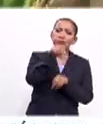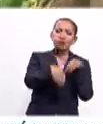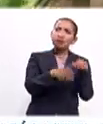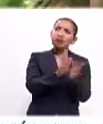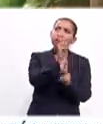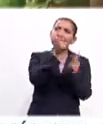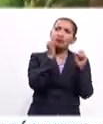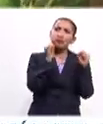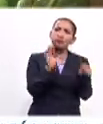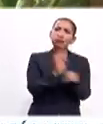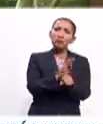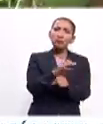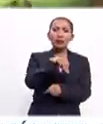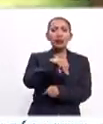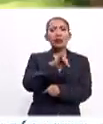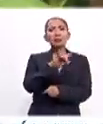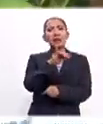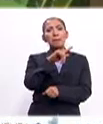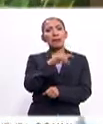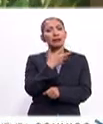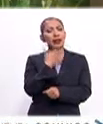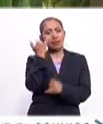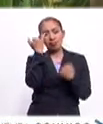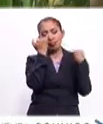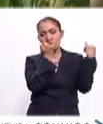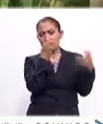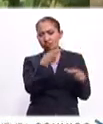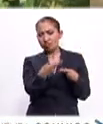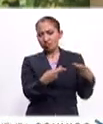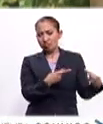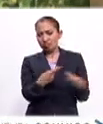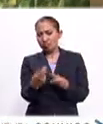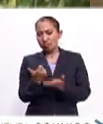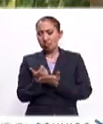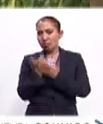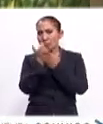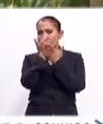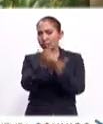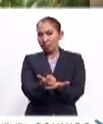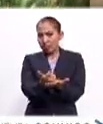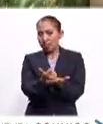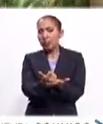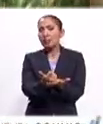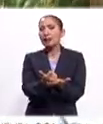segura. La milpa tiene toda una estrategia que permite